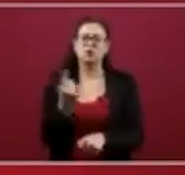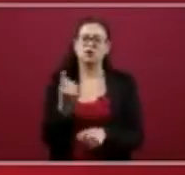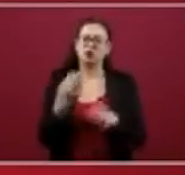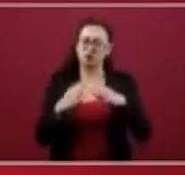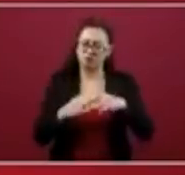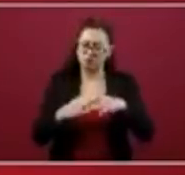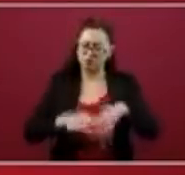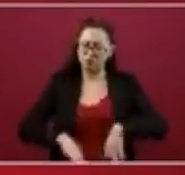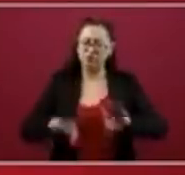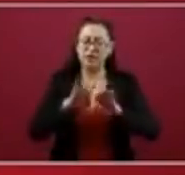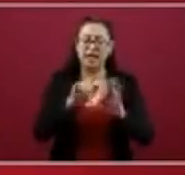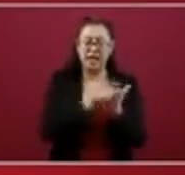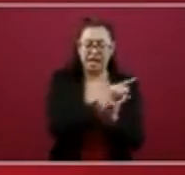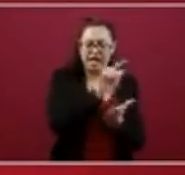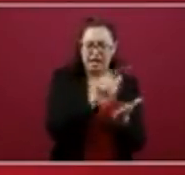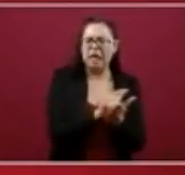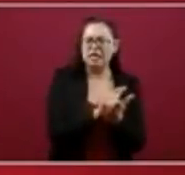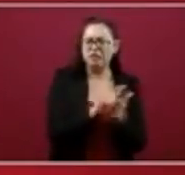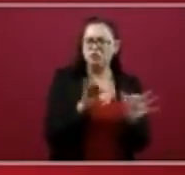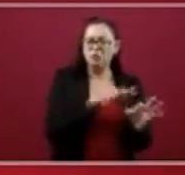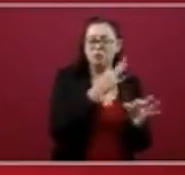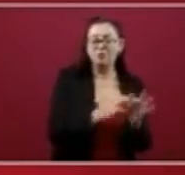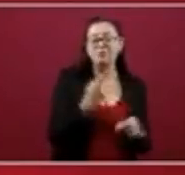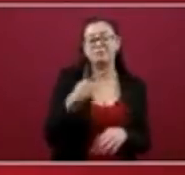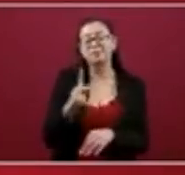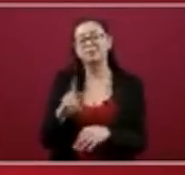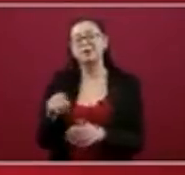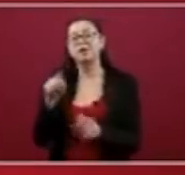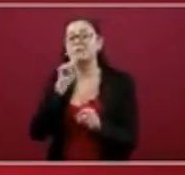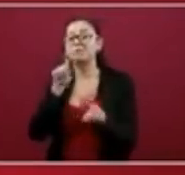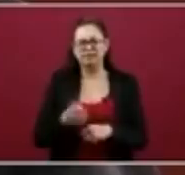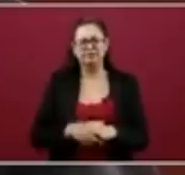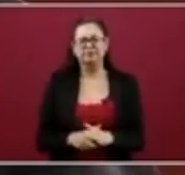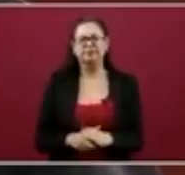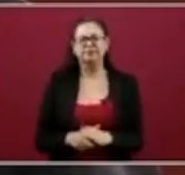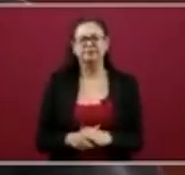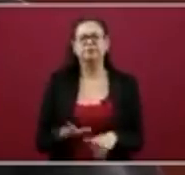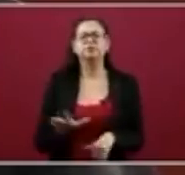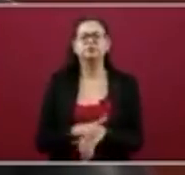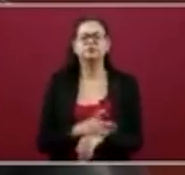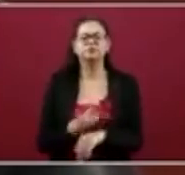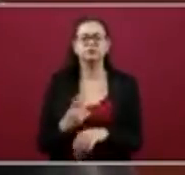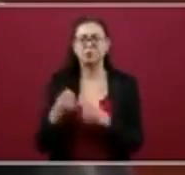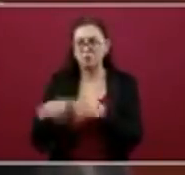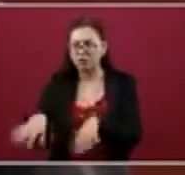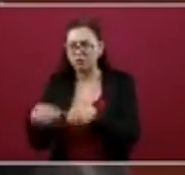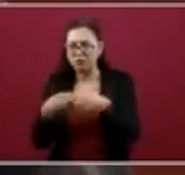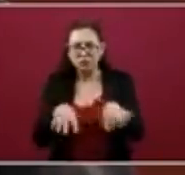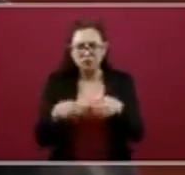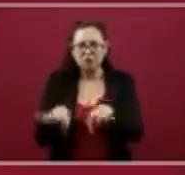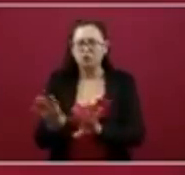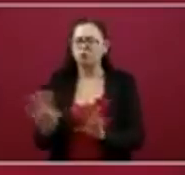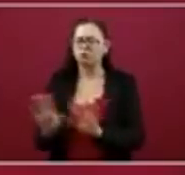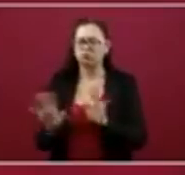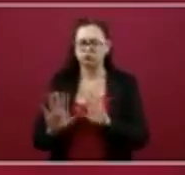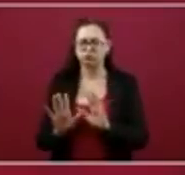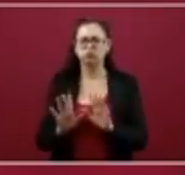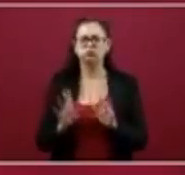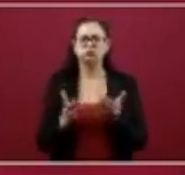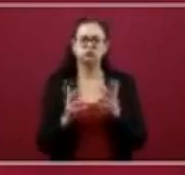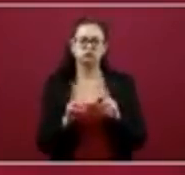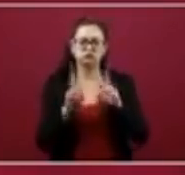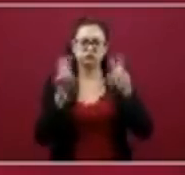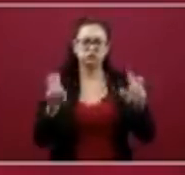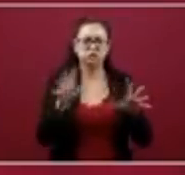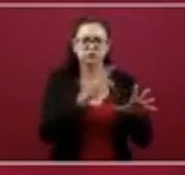legalidad y legitimidad suficiente. Seguimos atendiendo todo el asunto